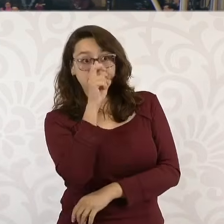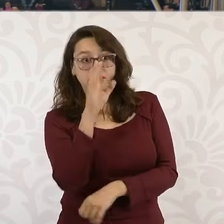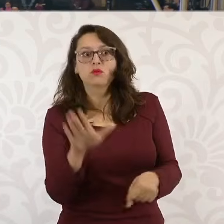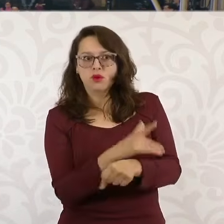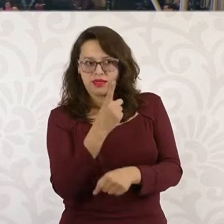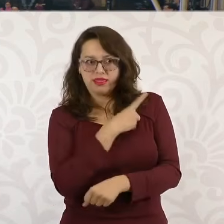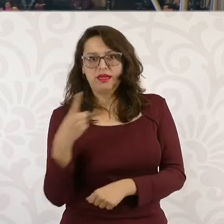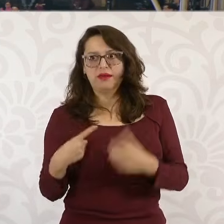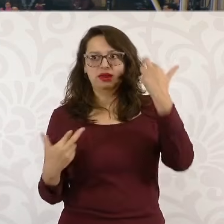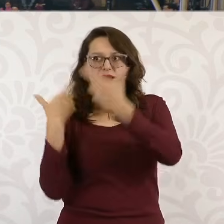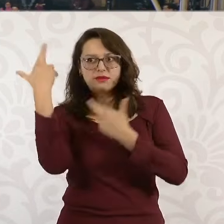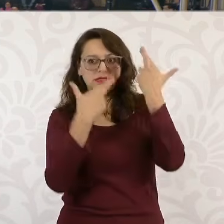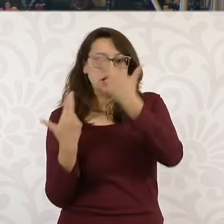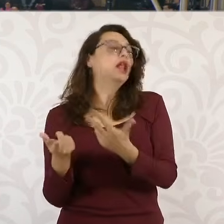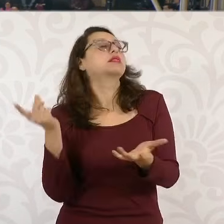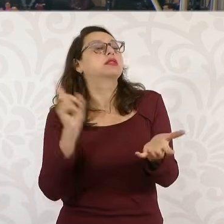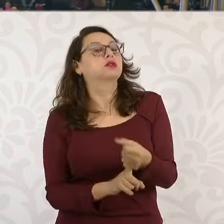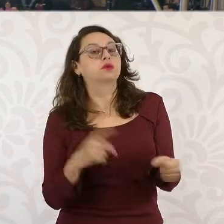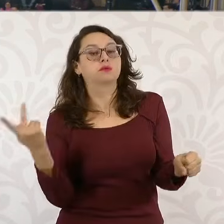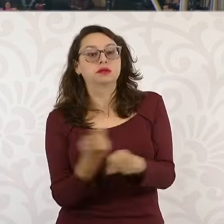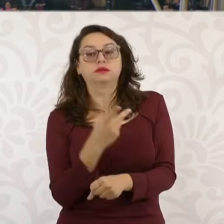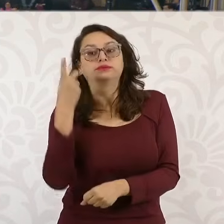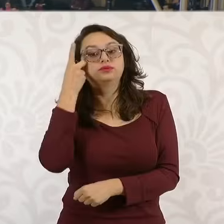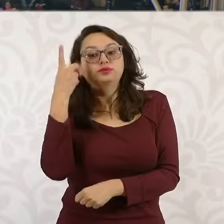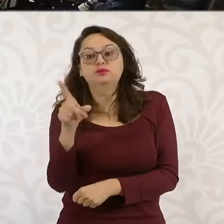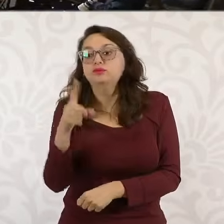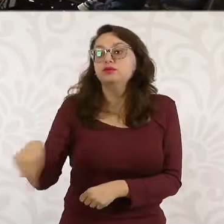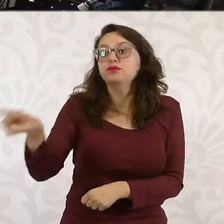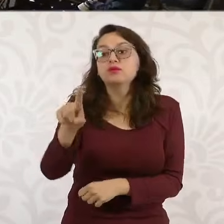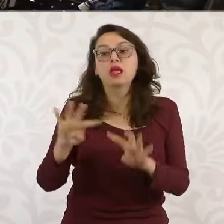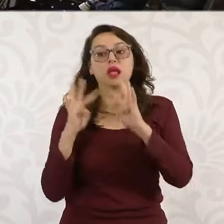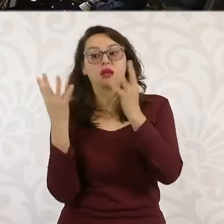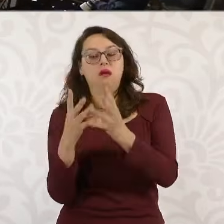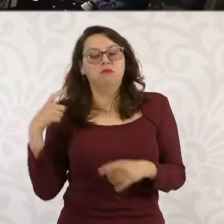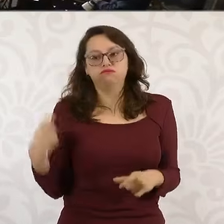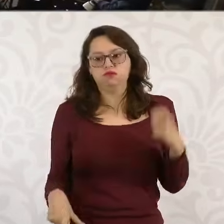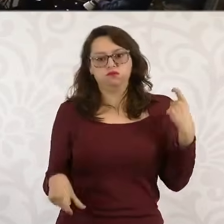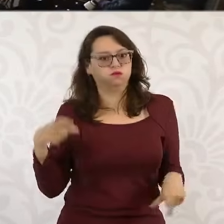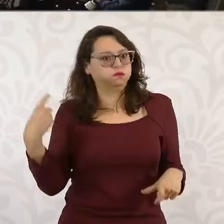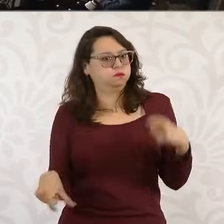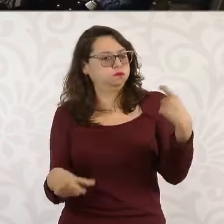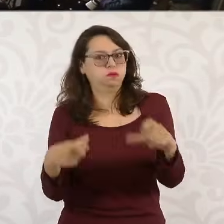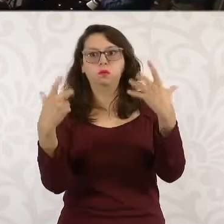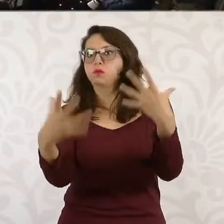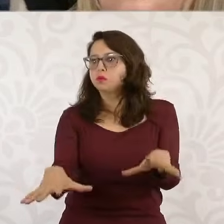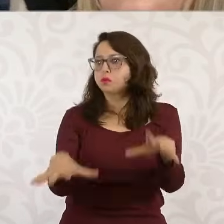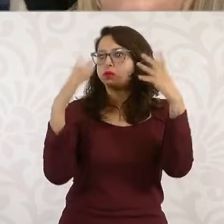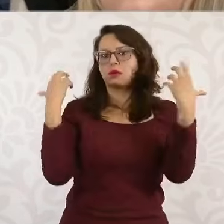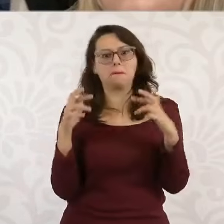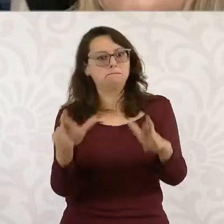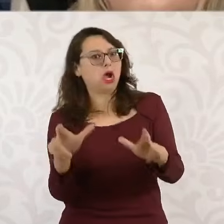estas evaluaciones de patrimonio de los altos funcionarios de este instituto que de la noche a la mañana, presidenta, se